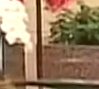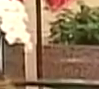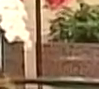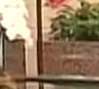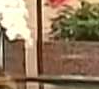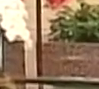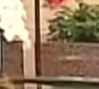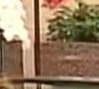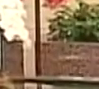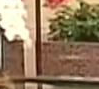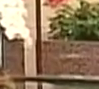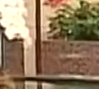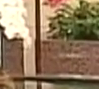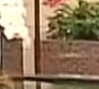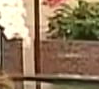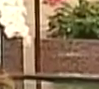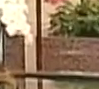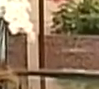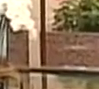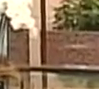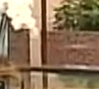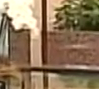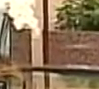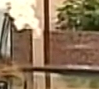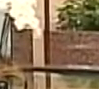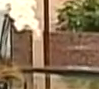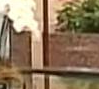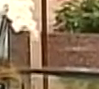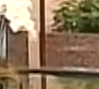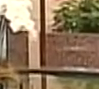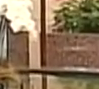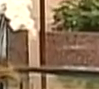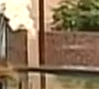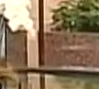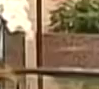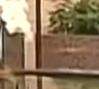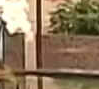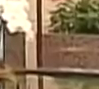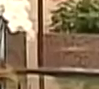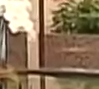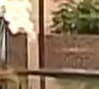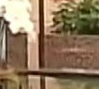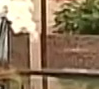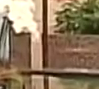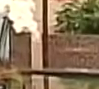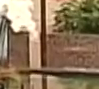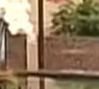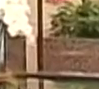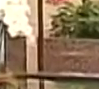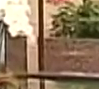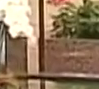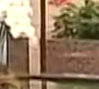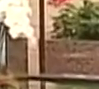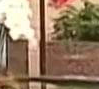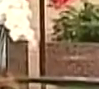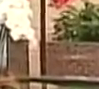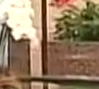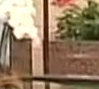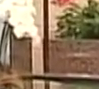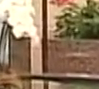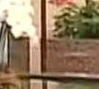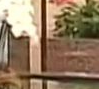bolivariano que inició el comandante Hugo Chávez que están vinculados al cuartel 4 de Febrero un gran